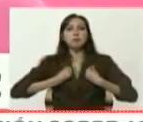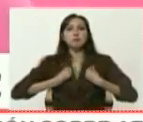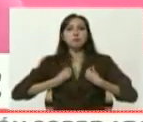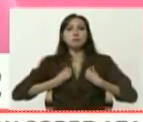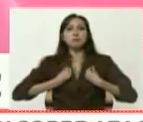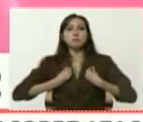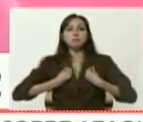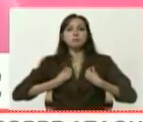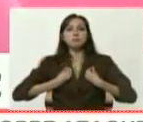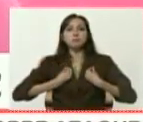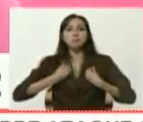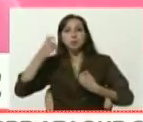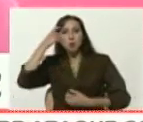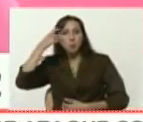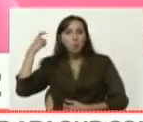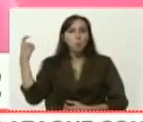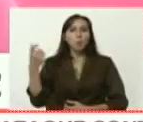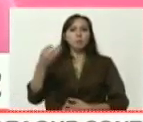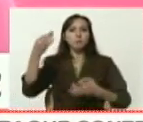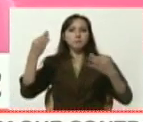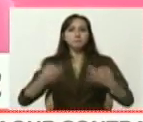pie.